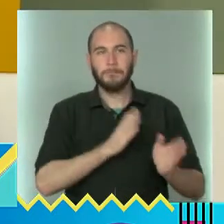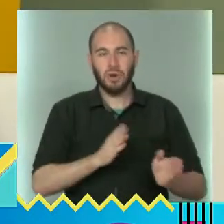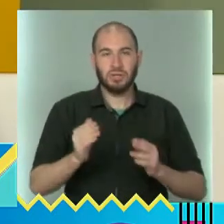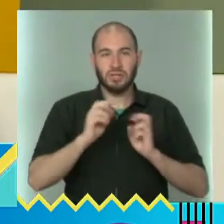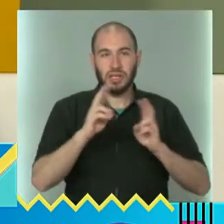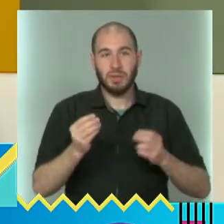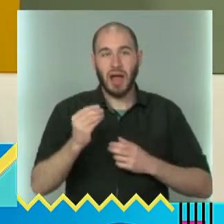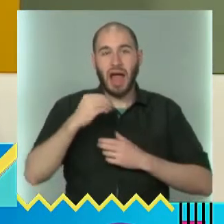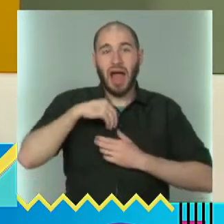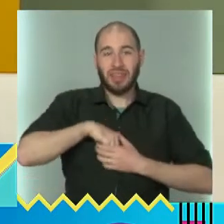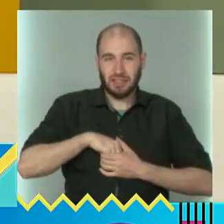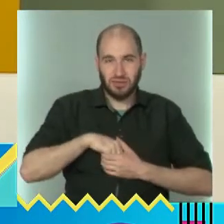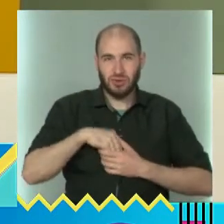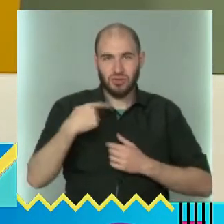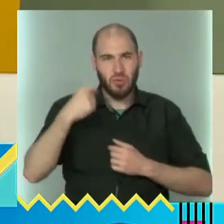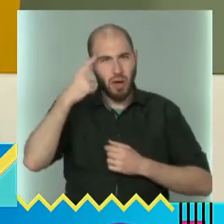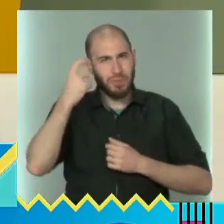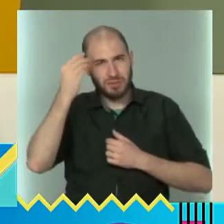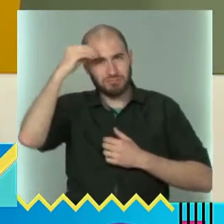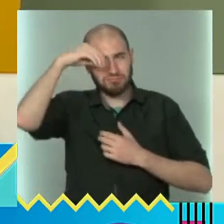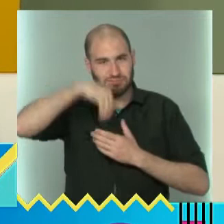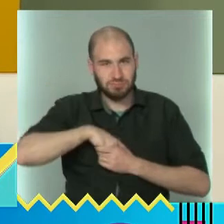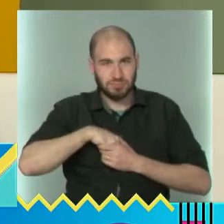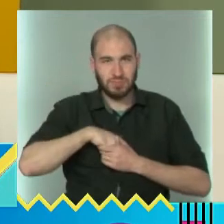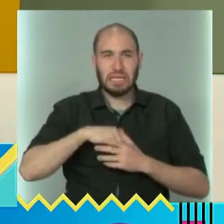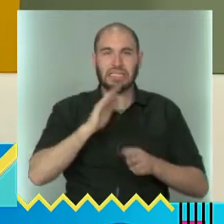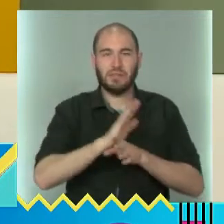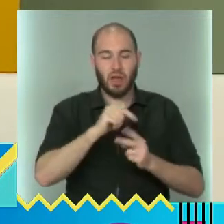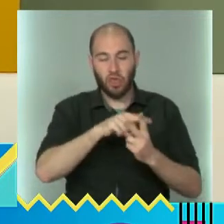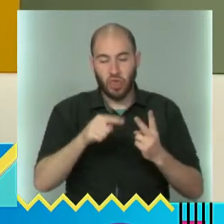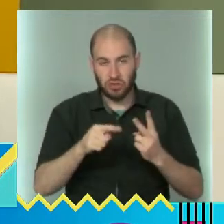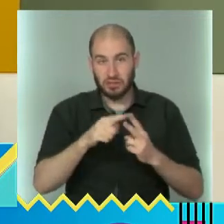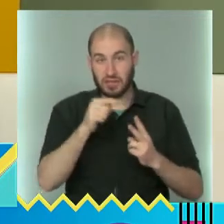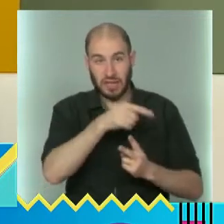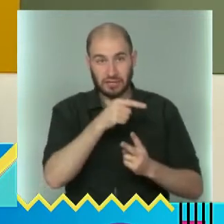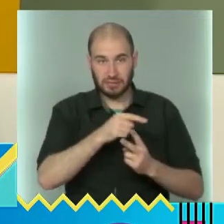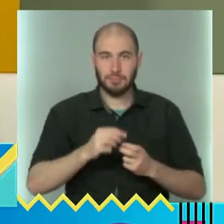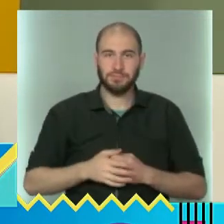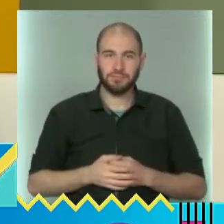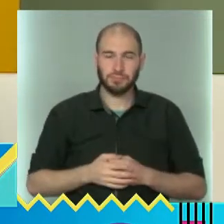con el incorporar lo que voy aprendiendo tiene dos sentidos. Uno es ese,